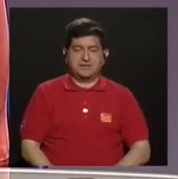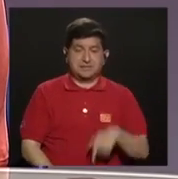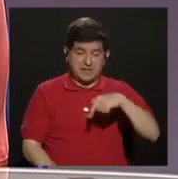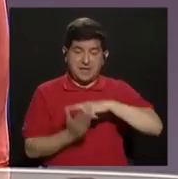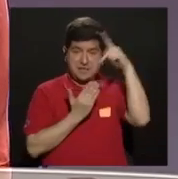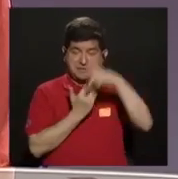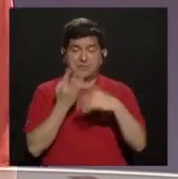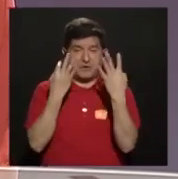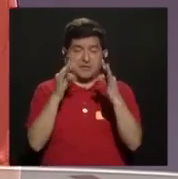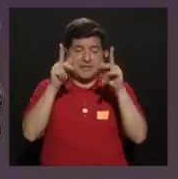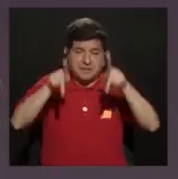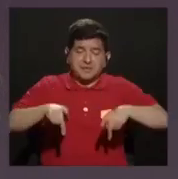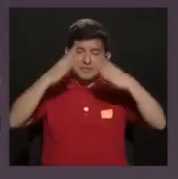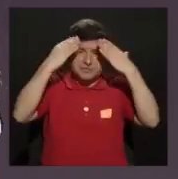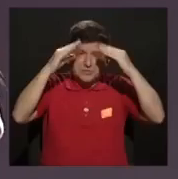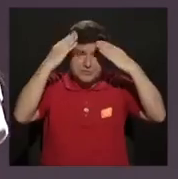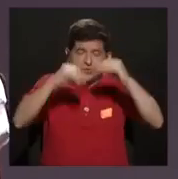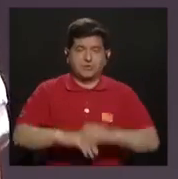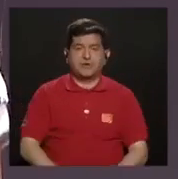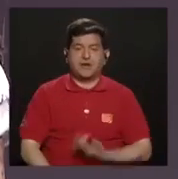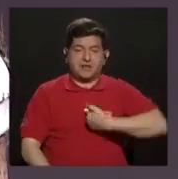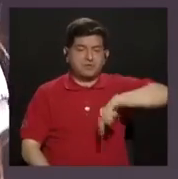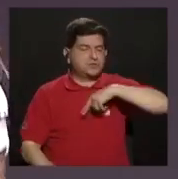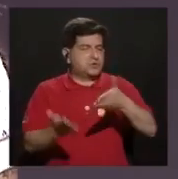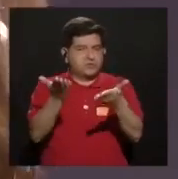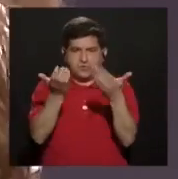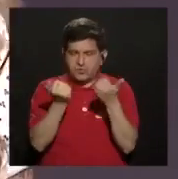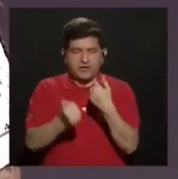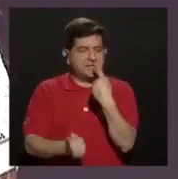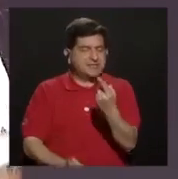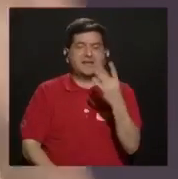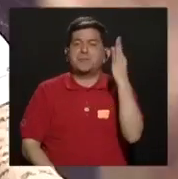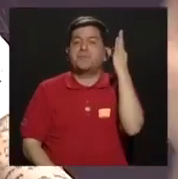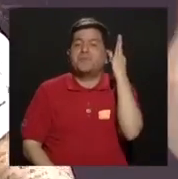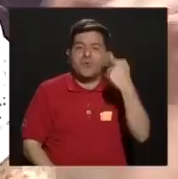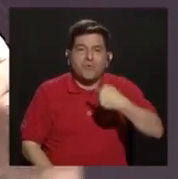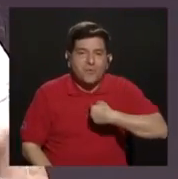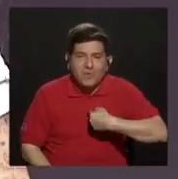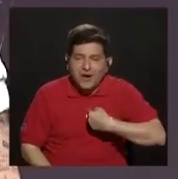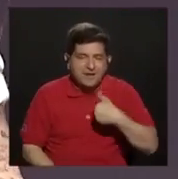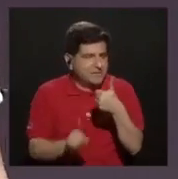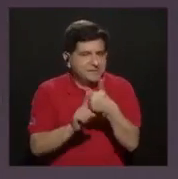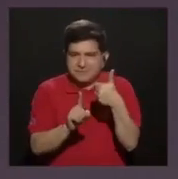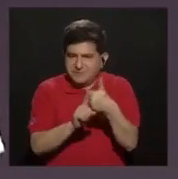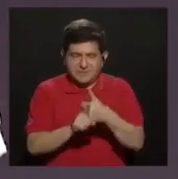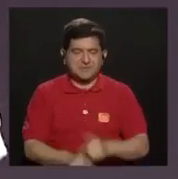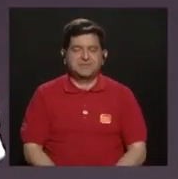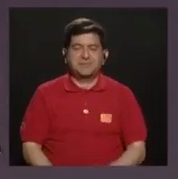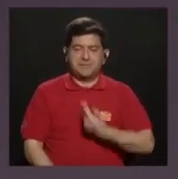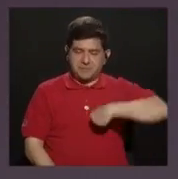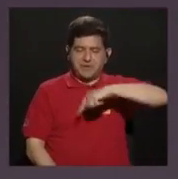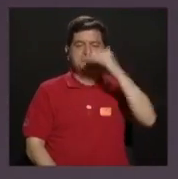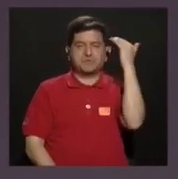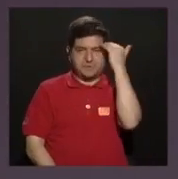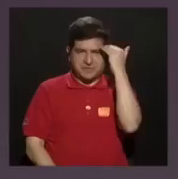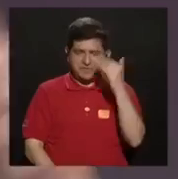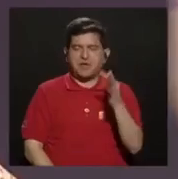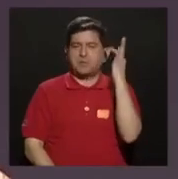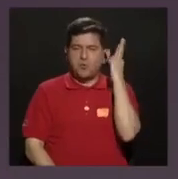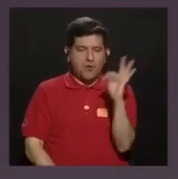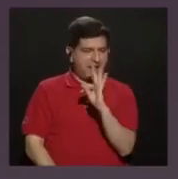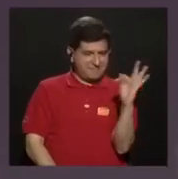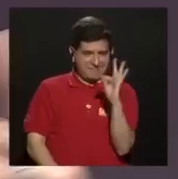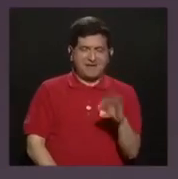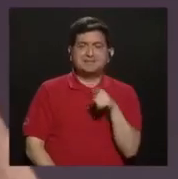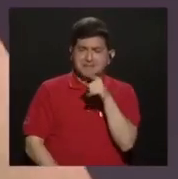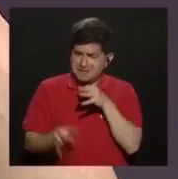eso, para que la gente se informe. Nosotras no queremos pasar por mujeres cisgénero. nosotras somos conscientes que somos mujeres trans.